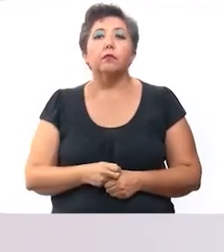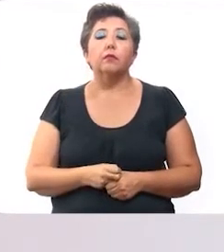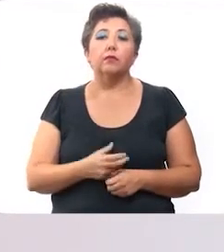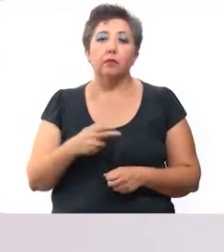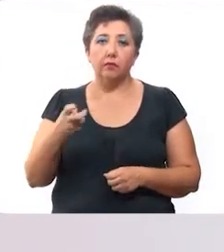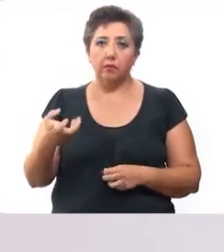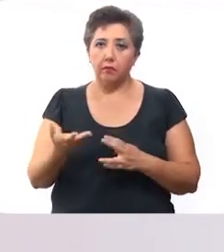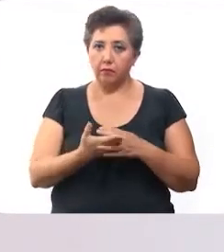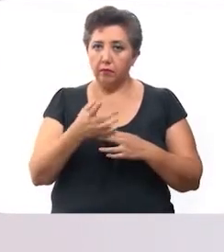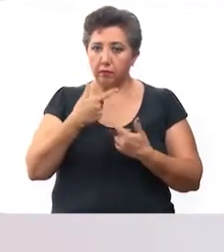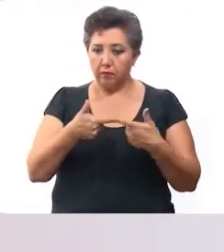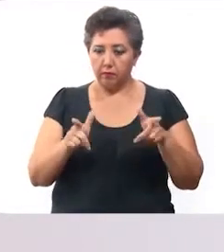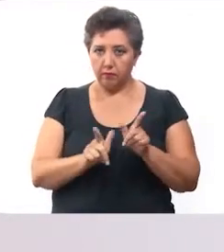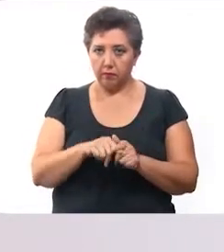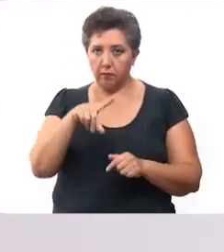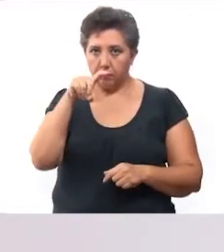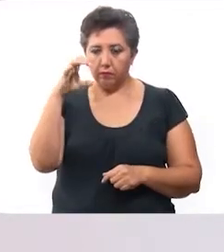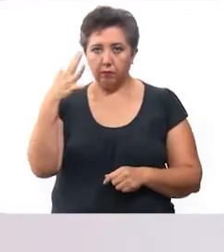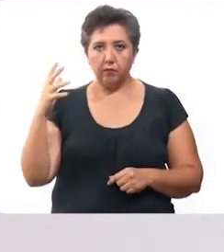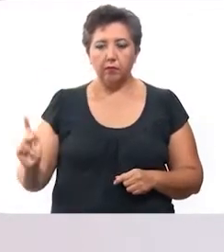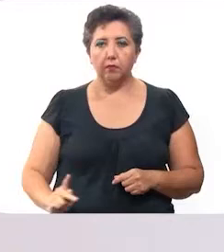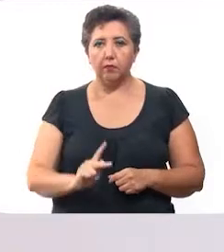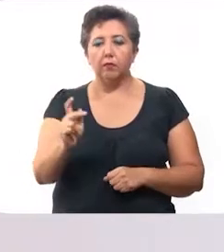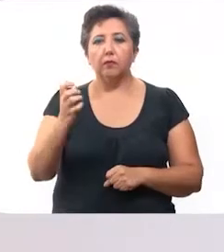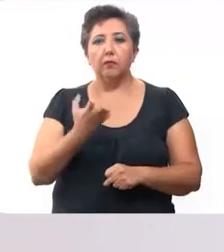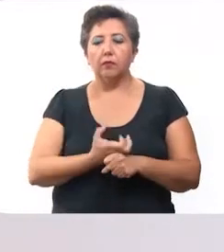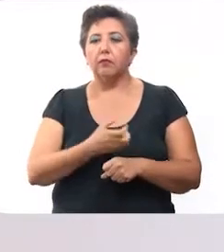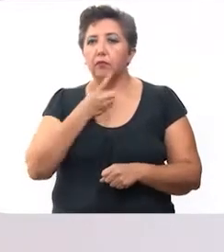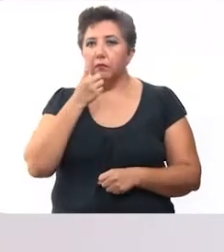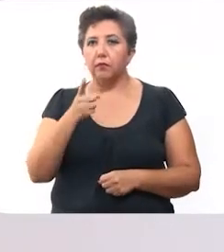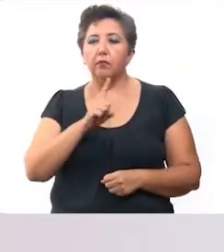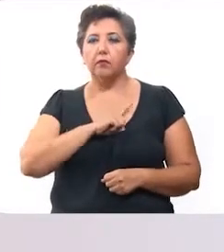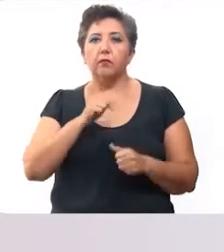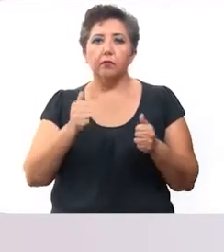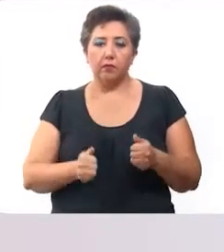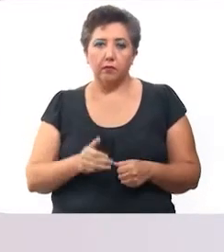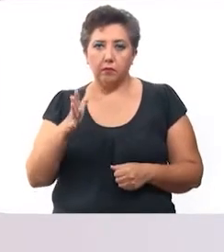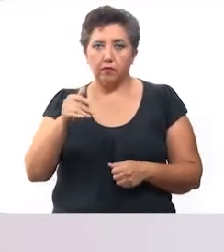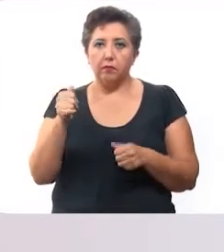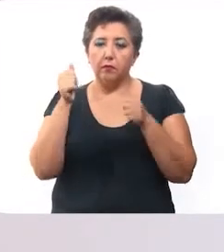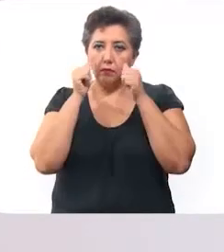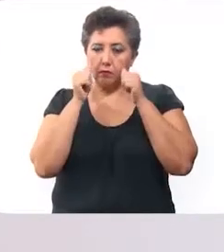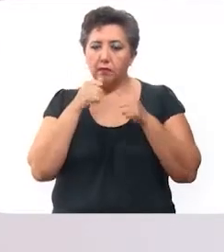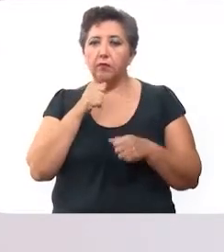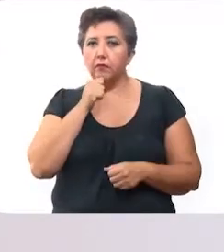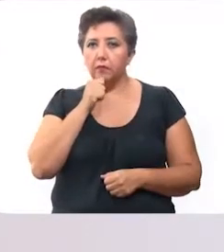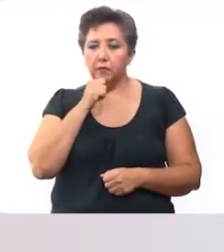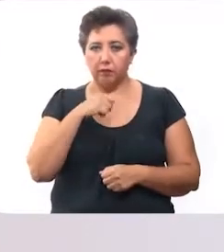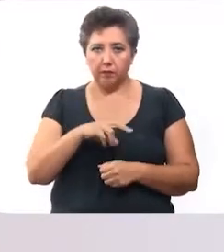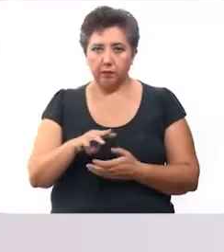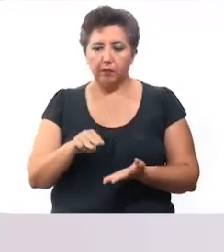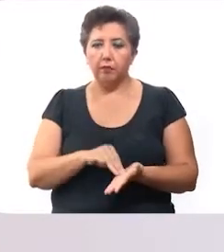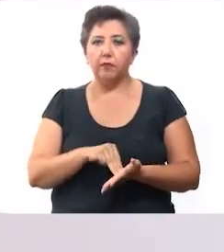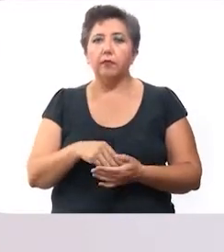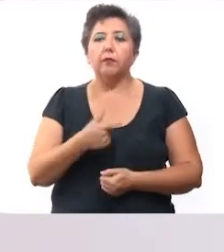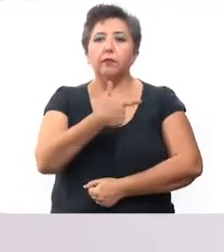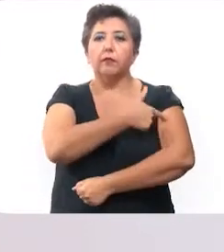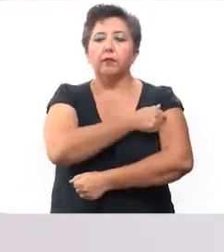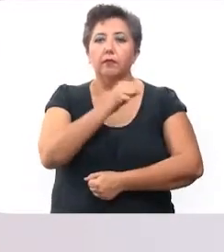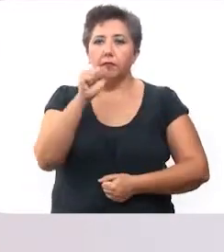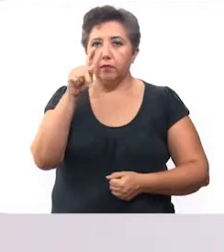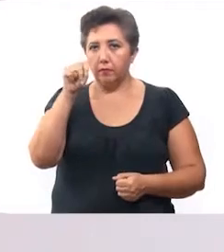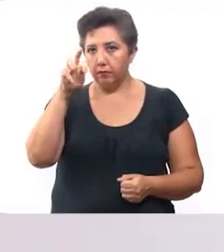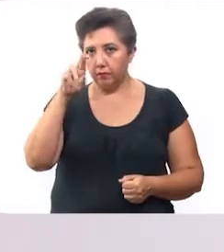cubrirá a este sector de la población de 105 municipios del estado y solo quedará pendiente Mérida. Las dosis de la